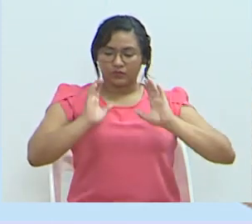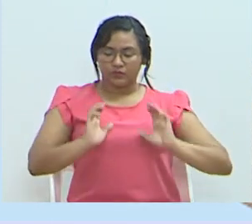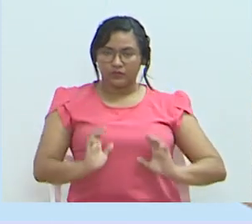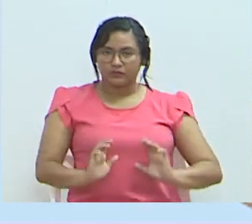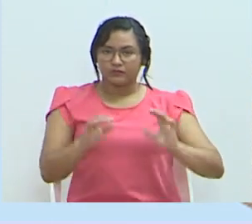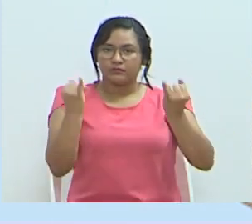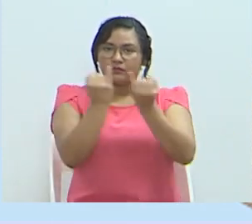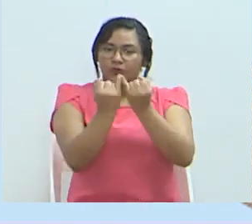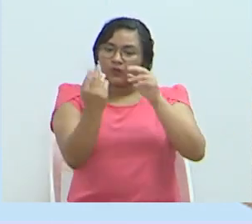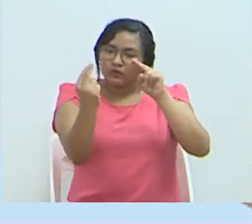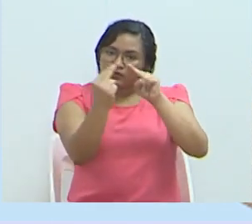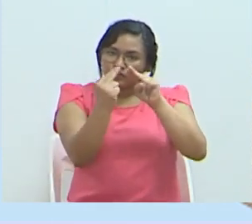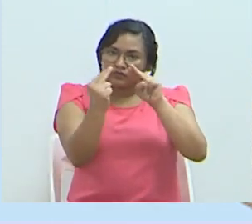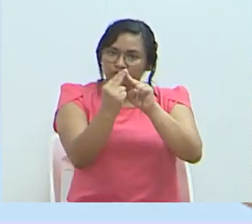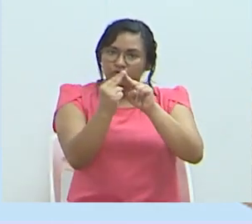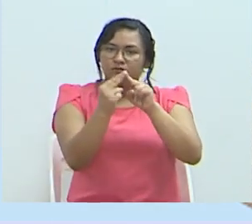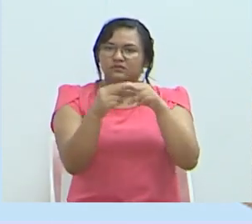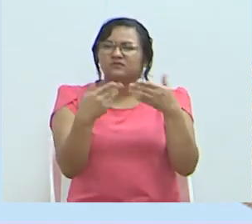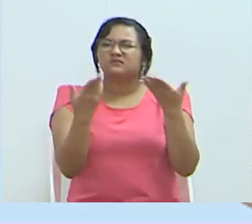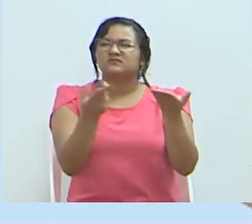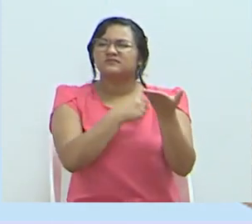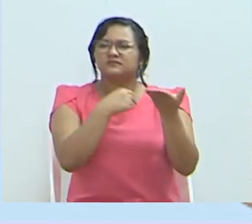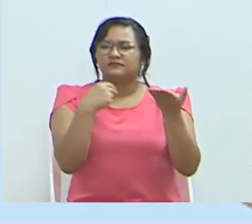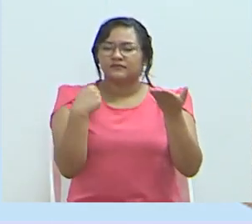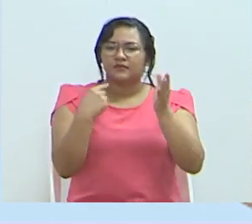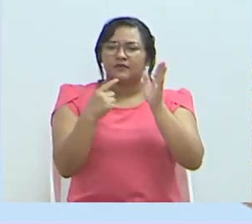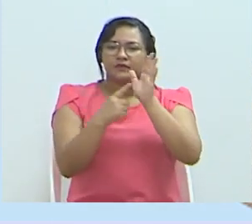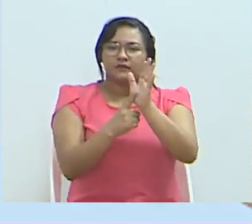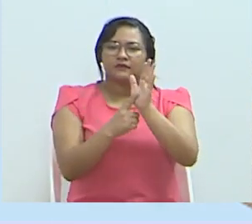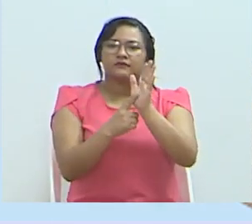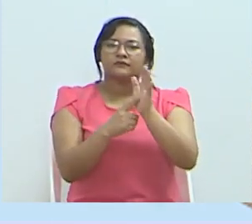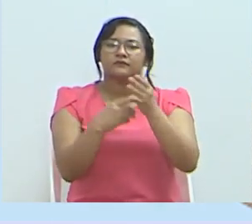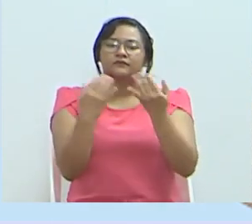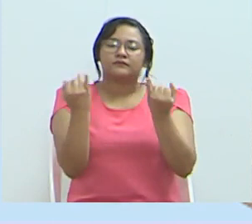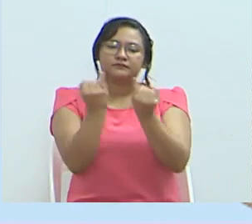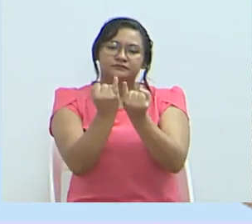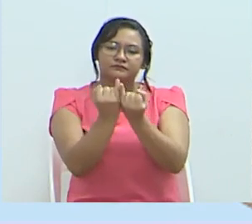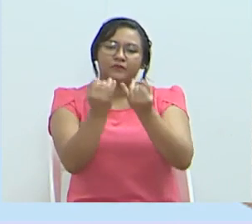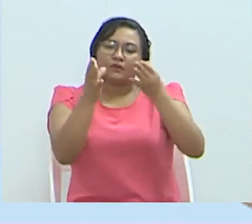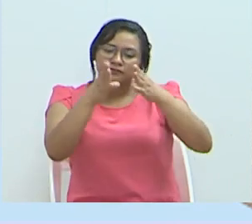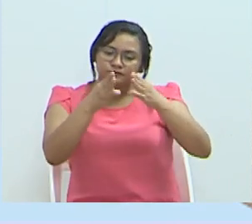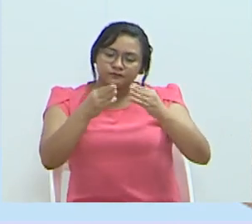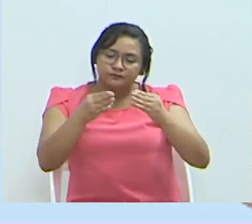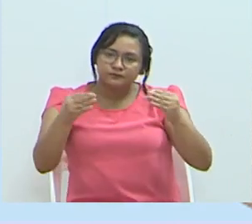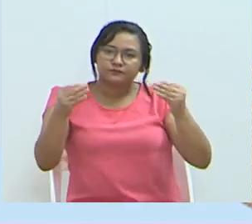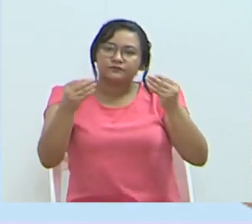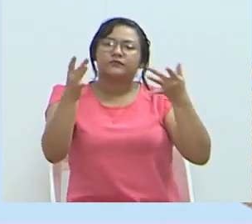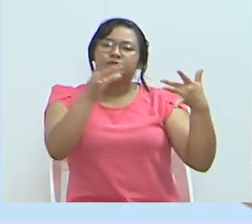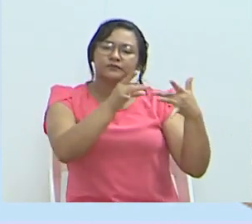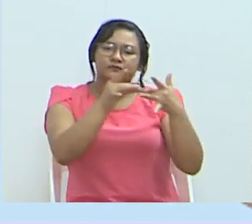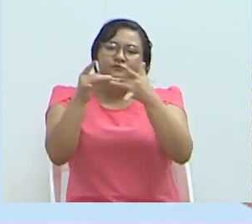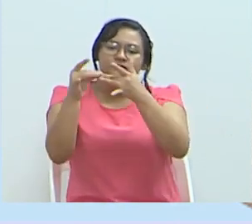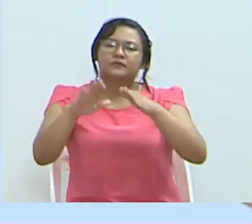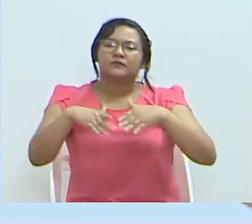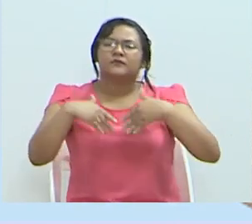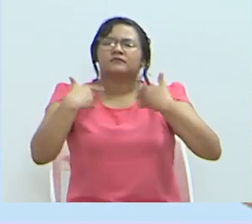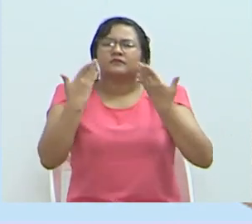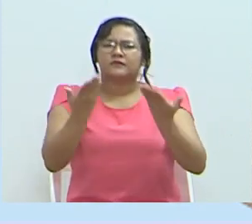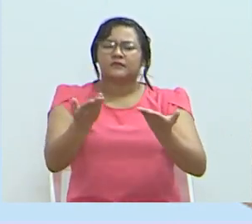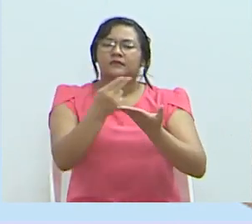tejidos que estructuralmente forman una unidad funcional especializada para realizar